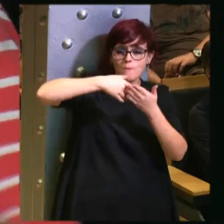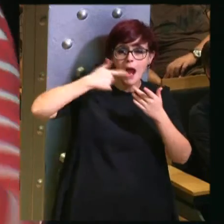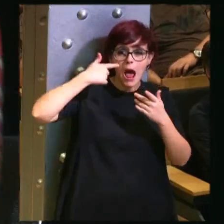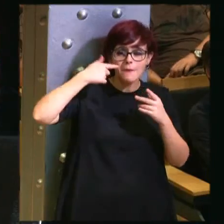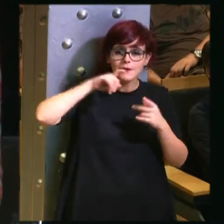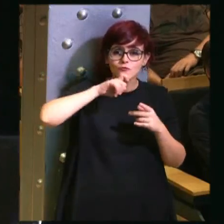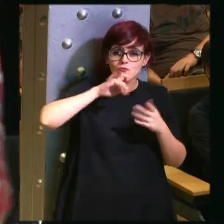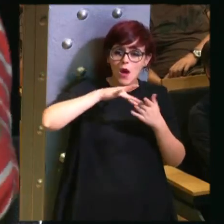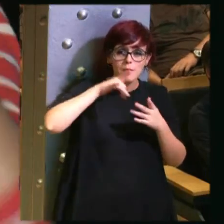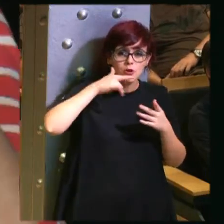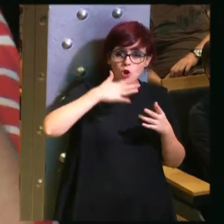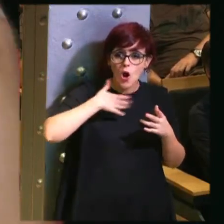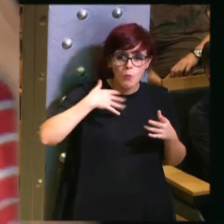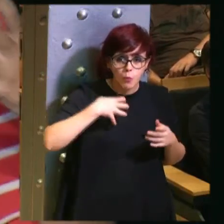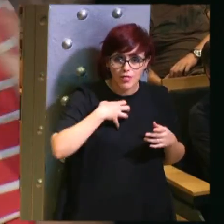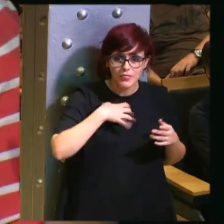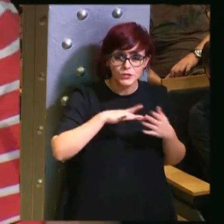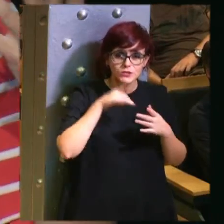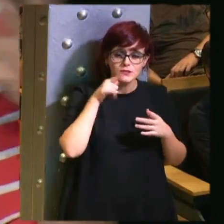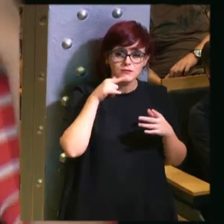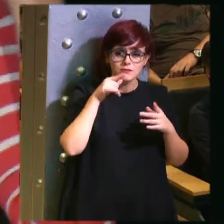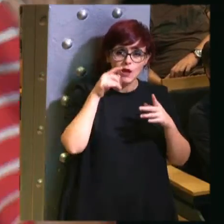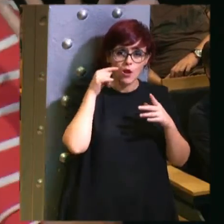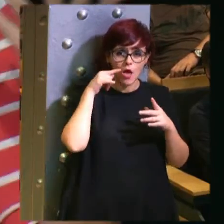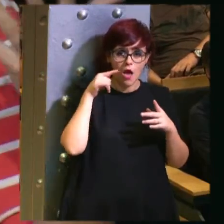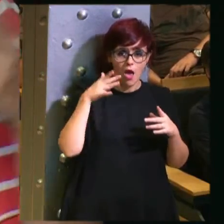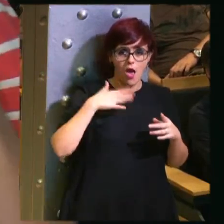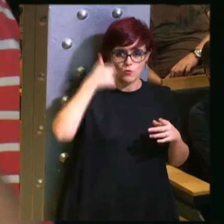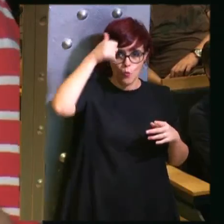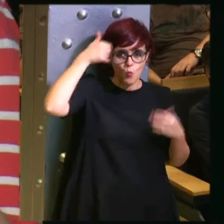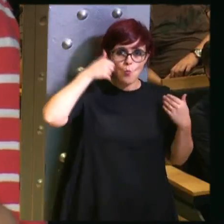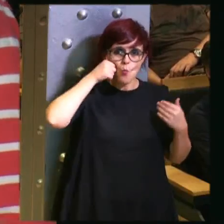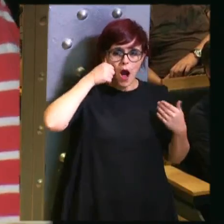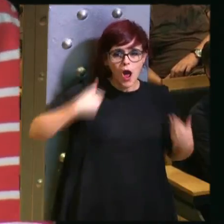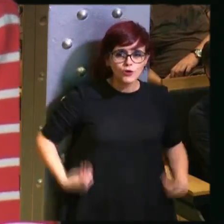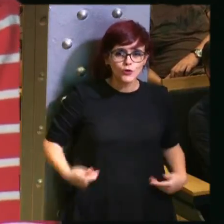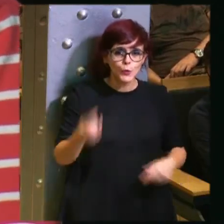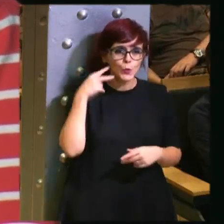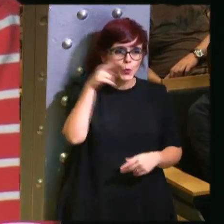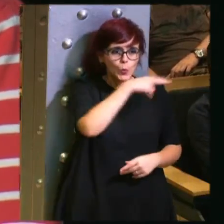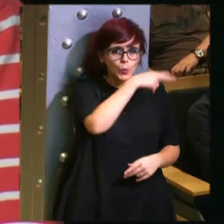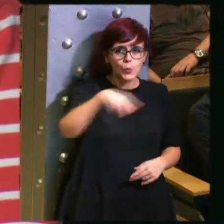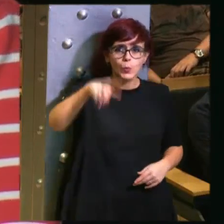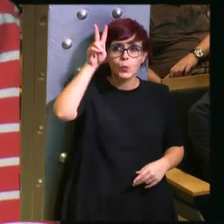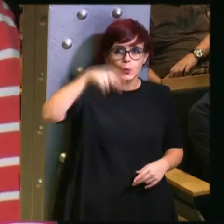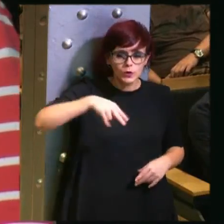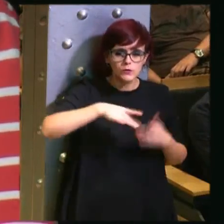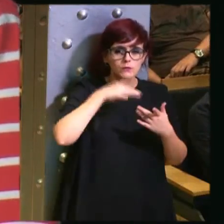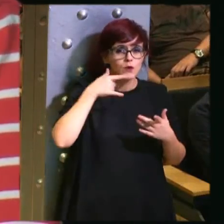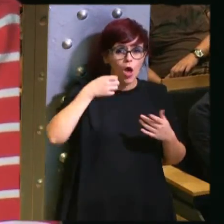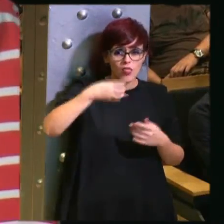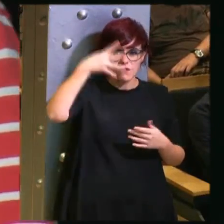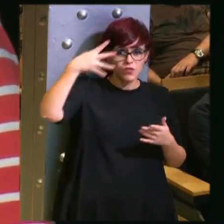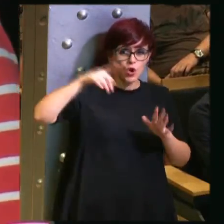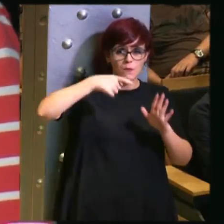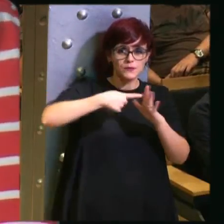queda y no vas a poder estar viendo, el campo de visión del ser humano es muy grande. Entonces, no vas a poder estar viendo el edificio entero, ¿no? Entonces, tienes que estar